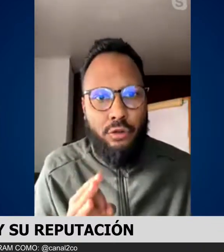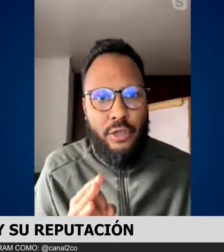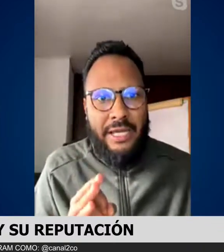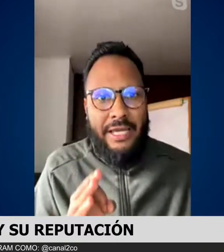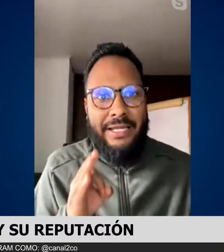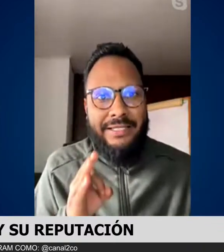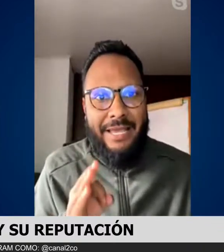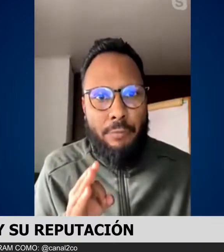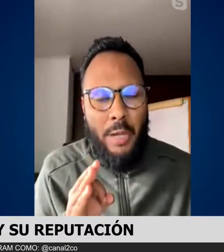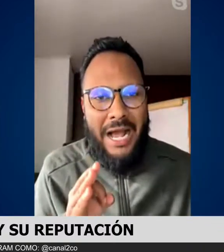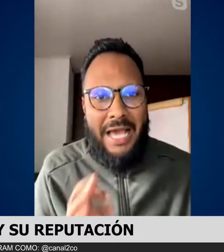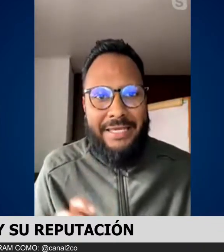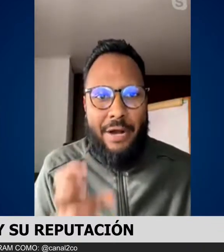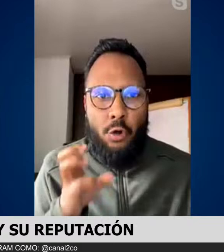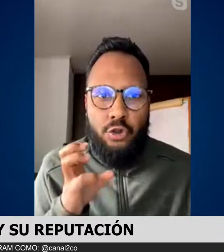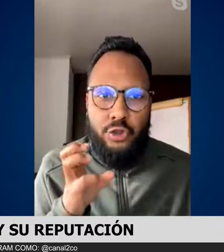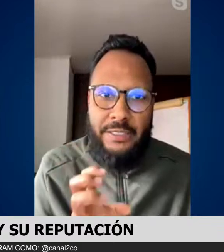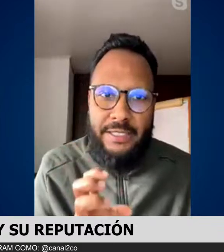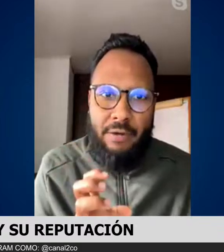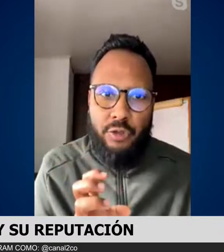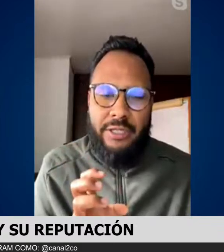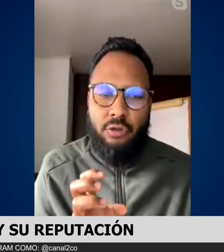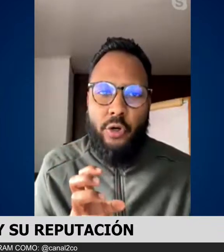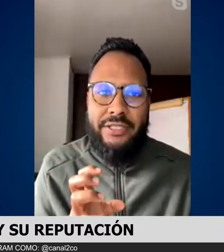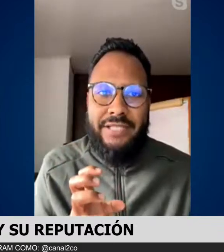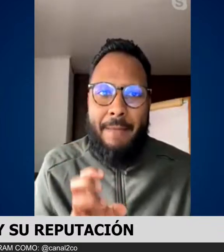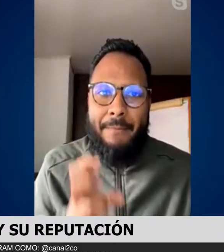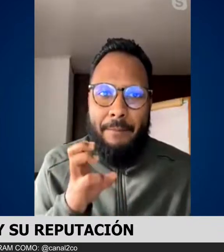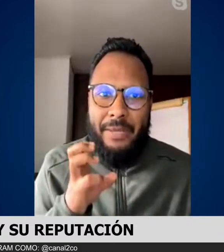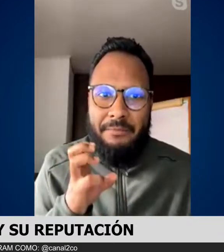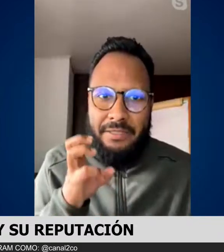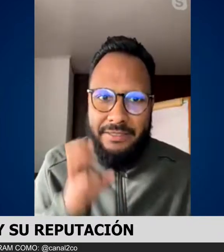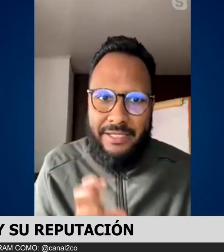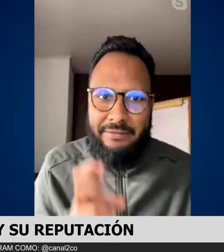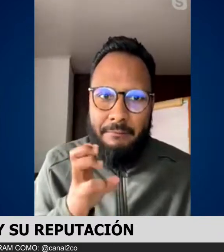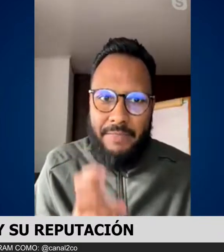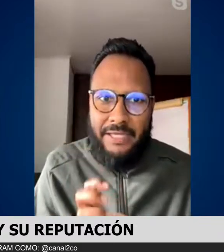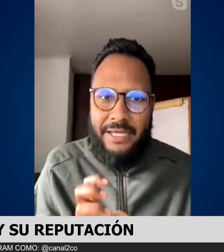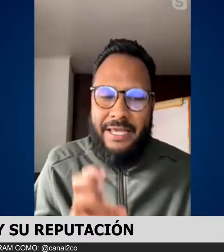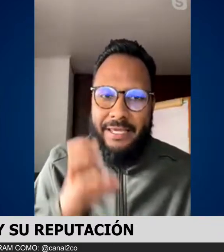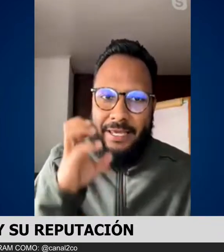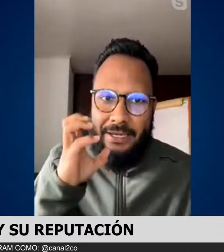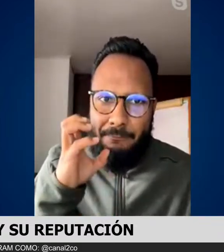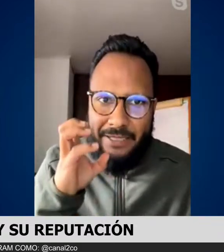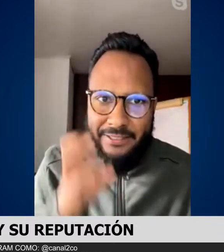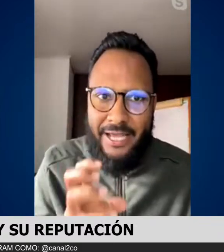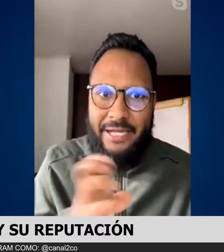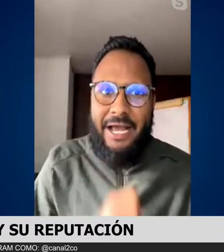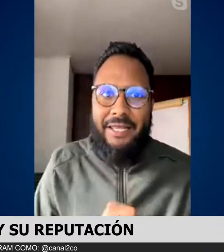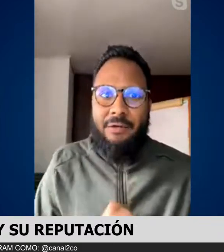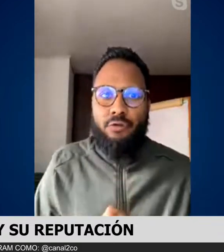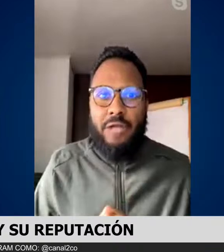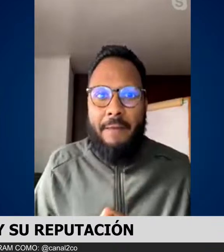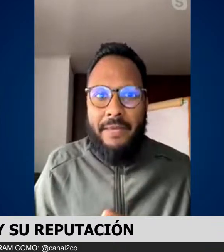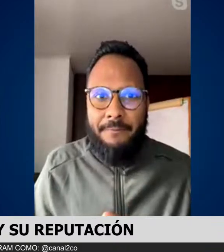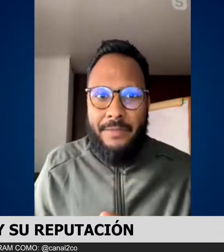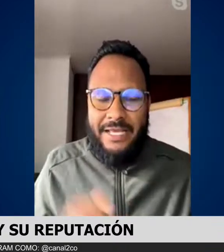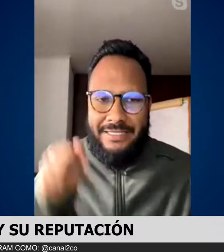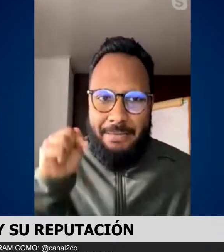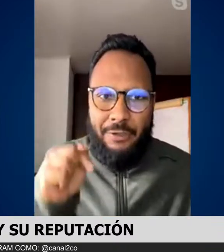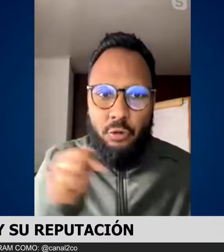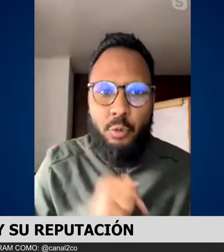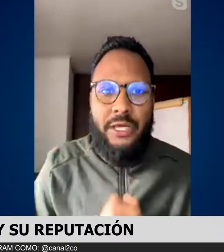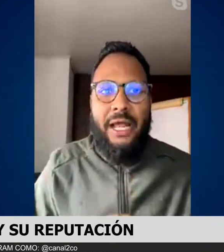comprar votos en esa época y a constreñir a los electores para permitir también que el patriarca de los